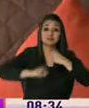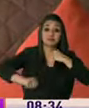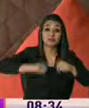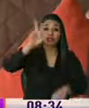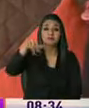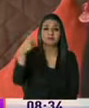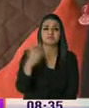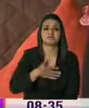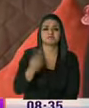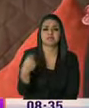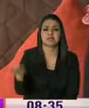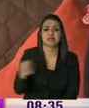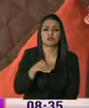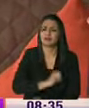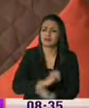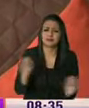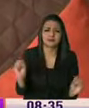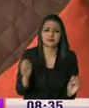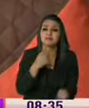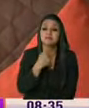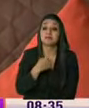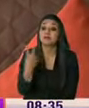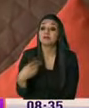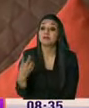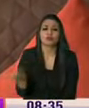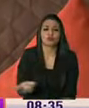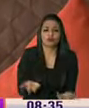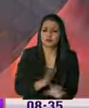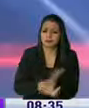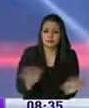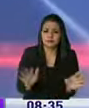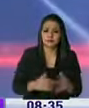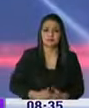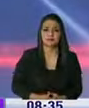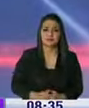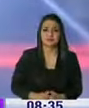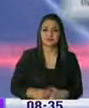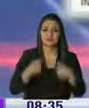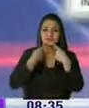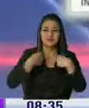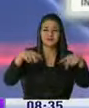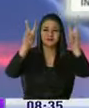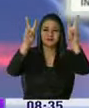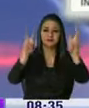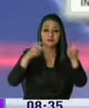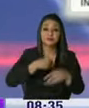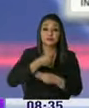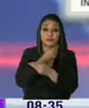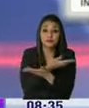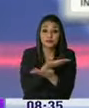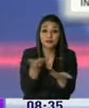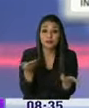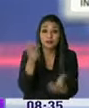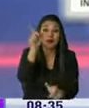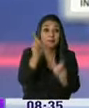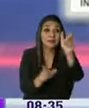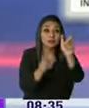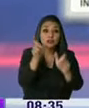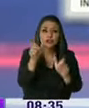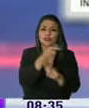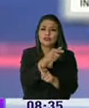2013 es que me devuelvan a mi hijo, que me digan dónde está. Ella menciona en su comunicado, les hago saber a todos los que sufren de